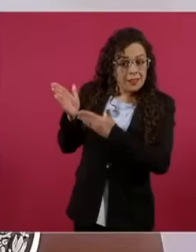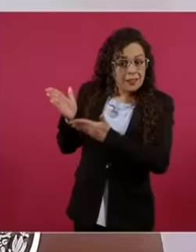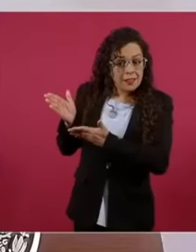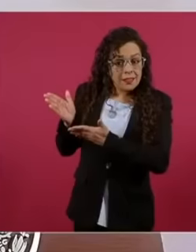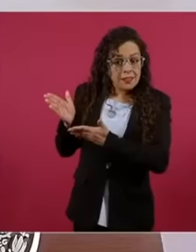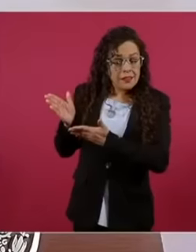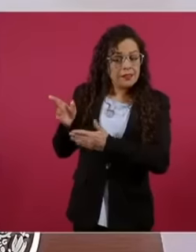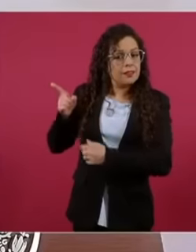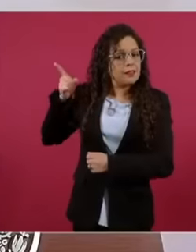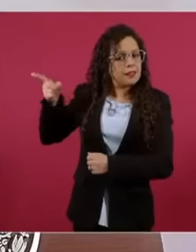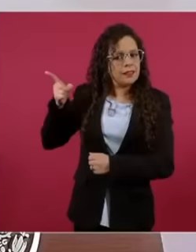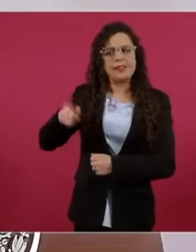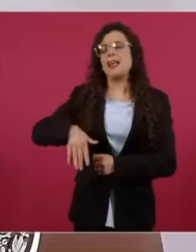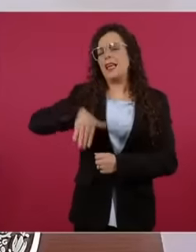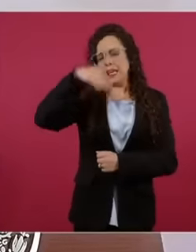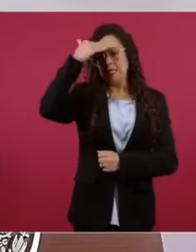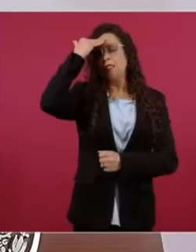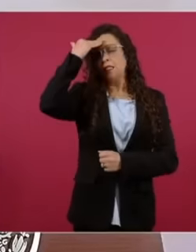ellos saben,